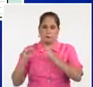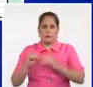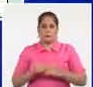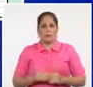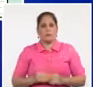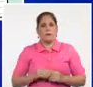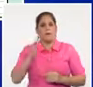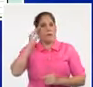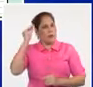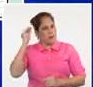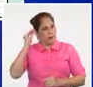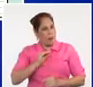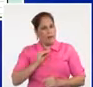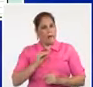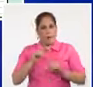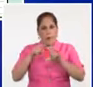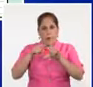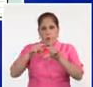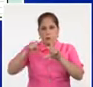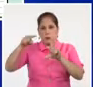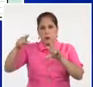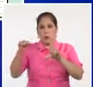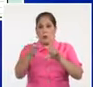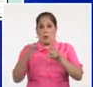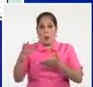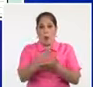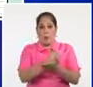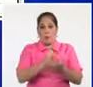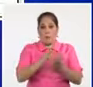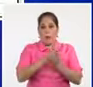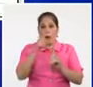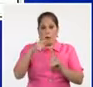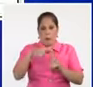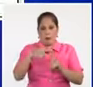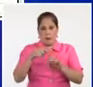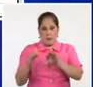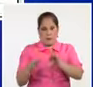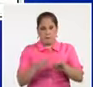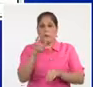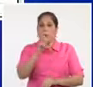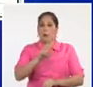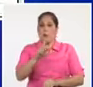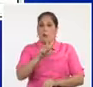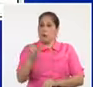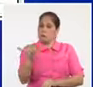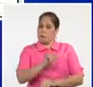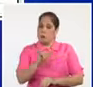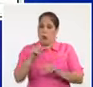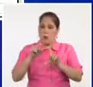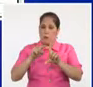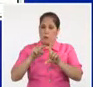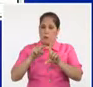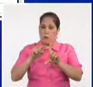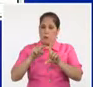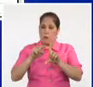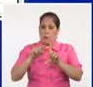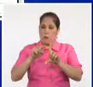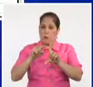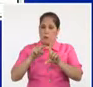están afectados todos sus municipios. Camagüey también, incremento se puede apreciar